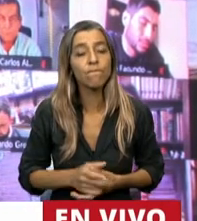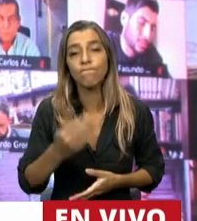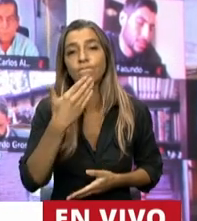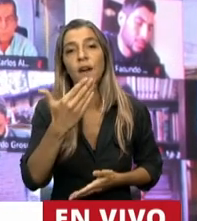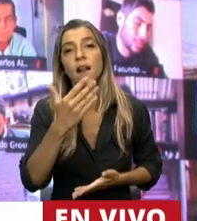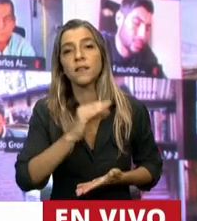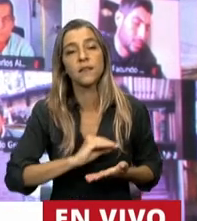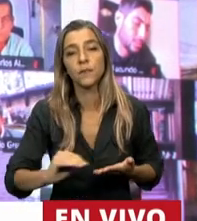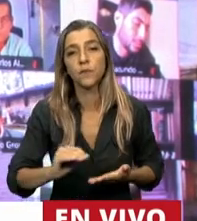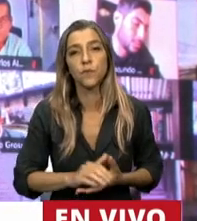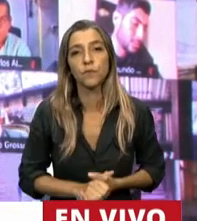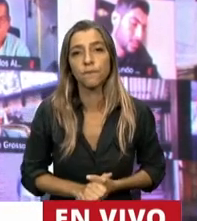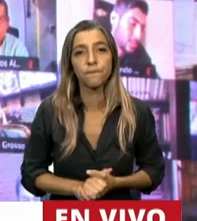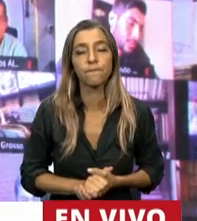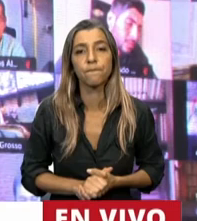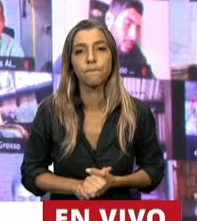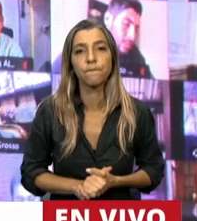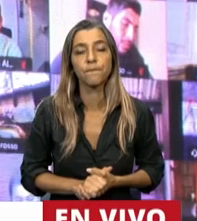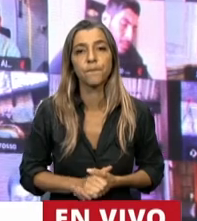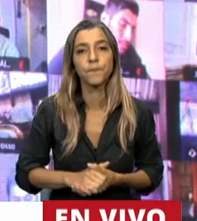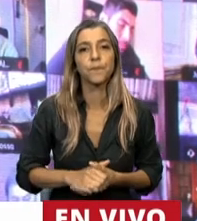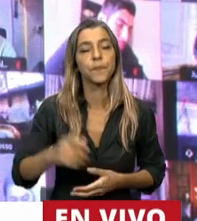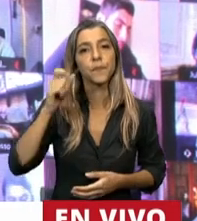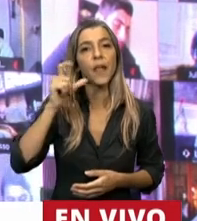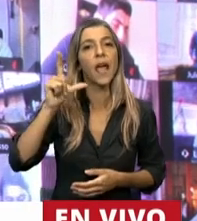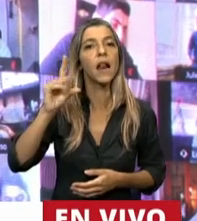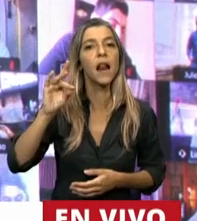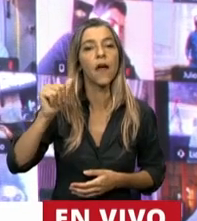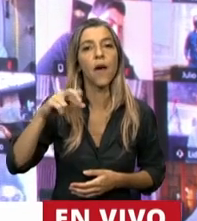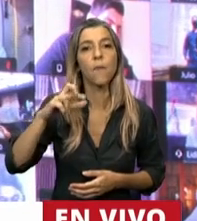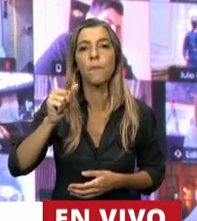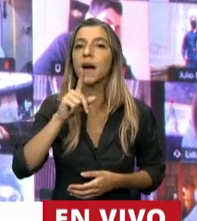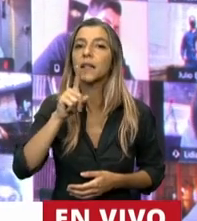Gracias, diputada. Elda Pertile.